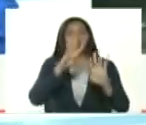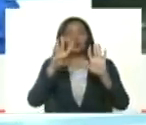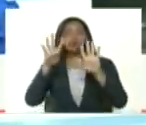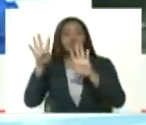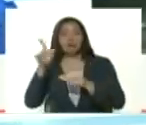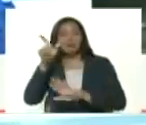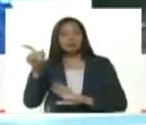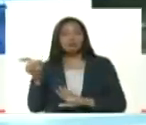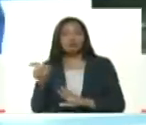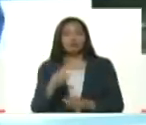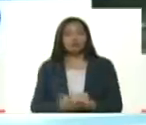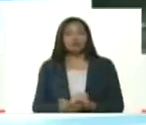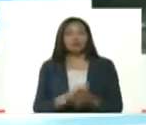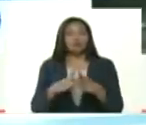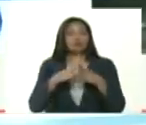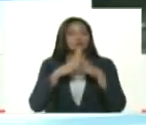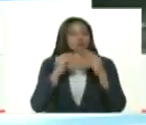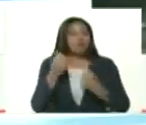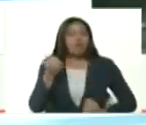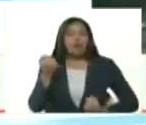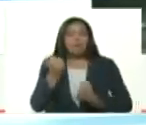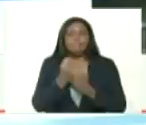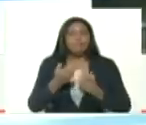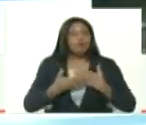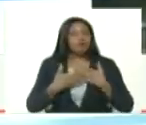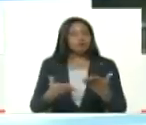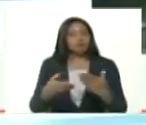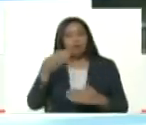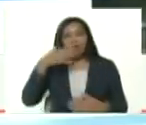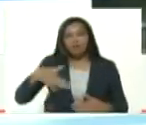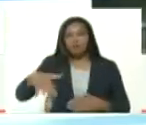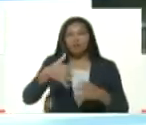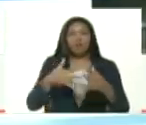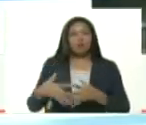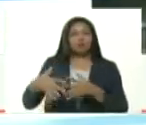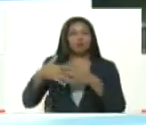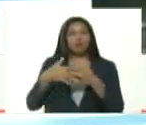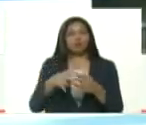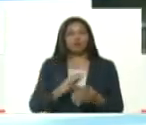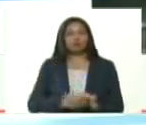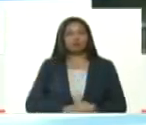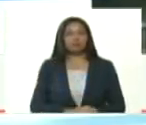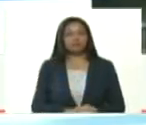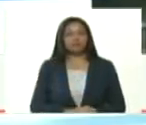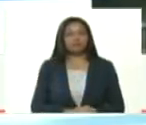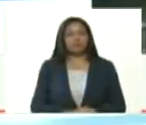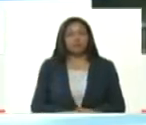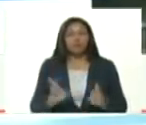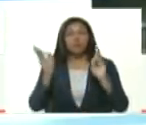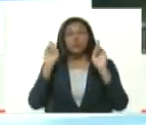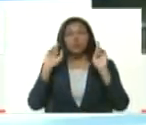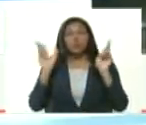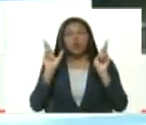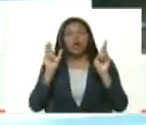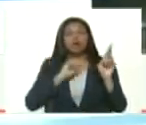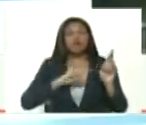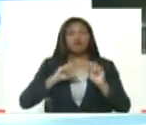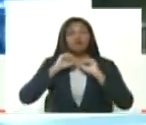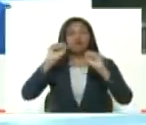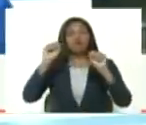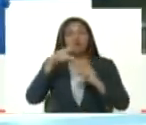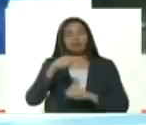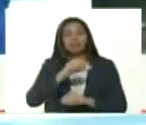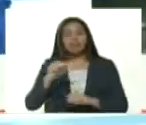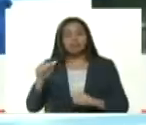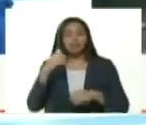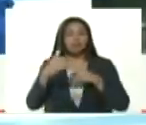641.299. Toda nuestra solidaridad y apoyo al pueblo de los Estados Unidos, que ojalá logren en las semanas